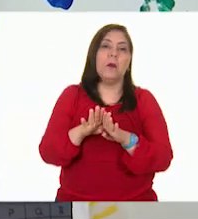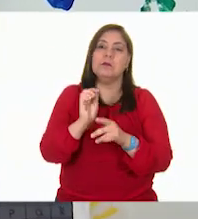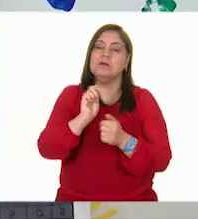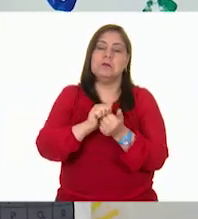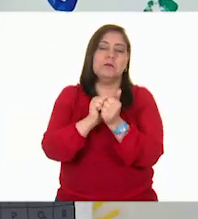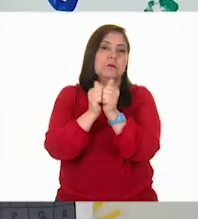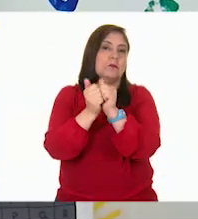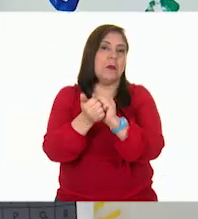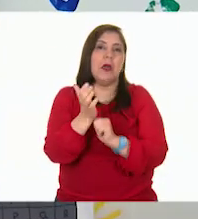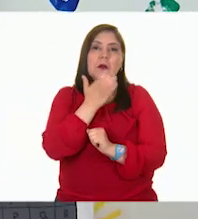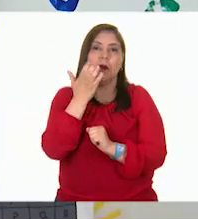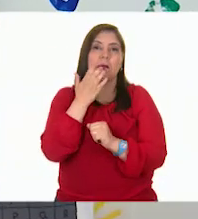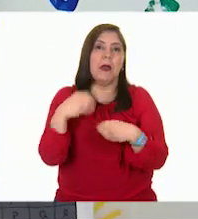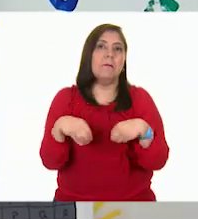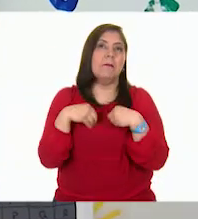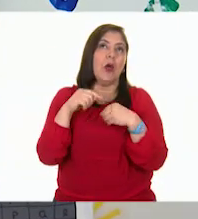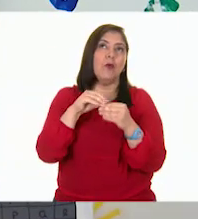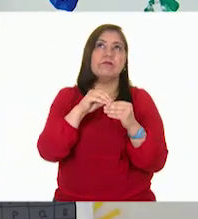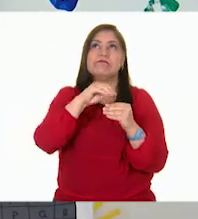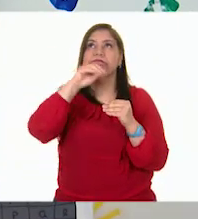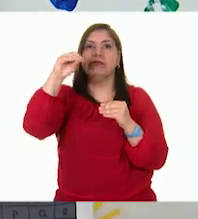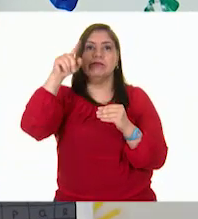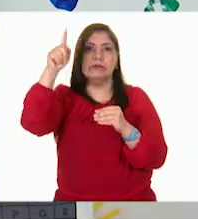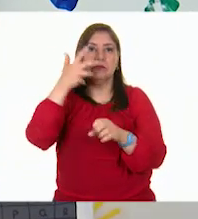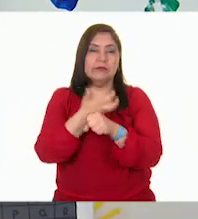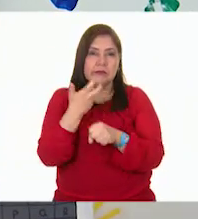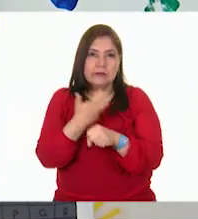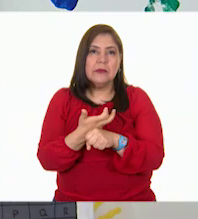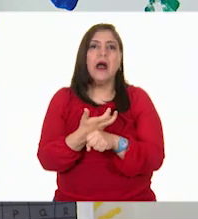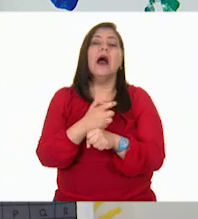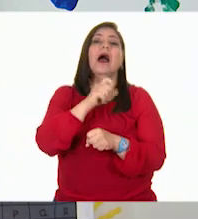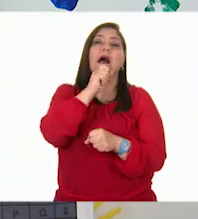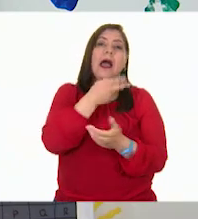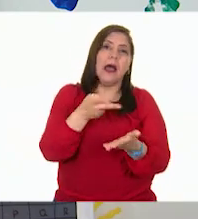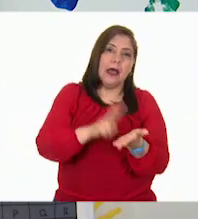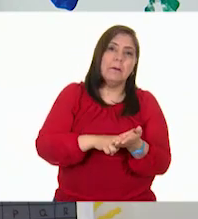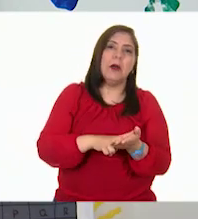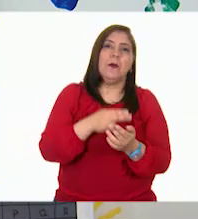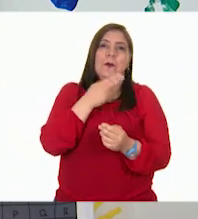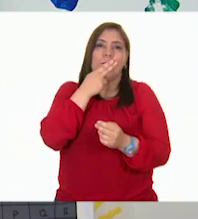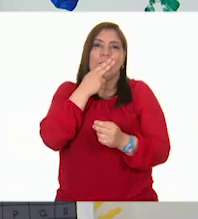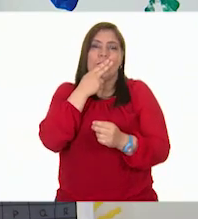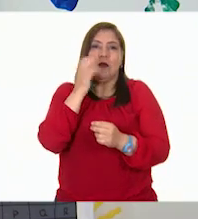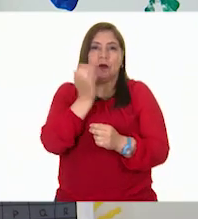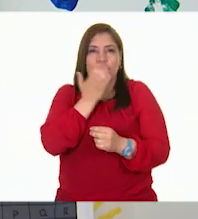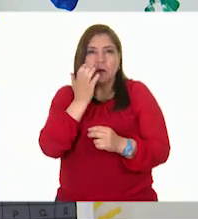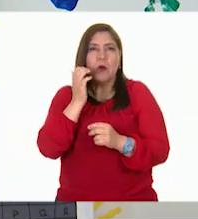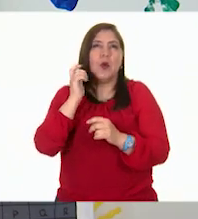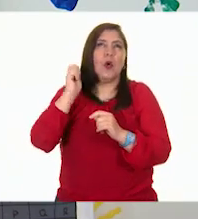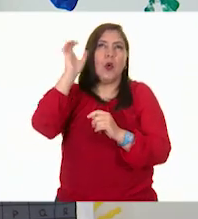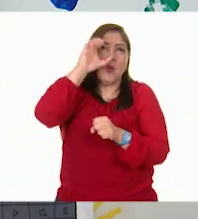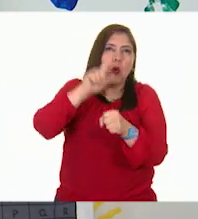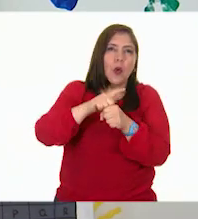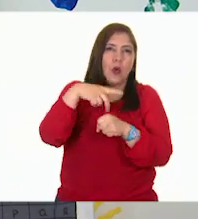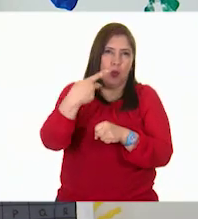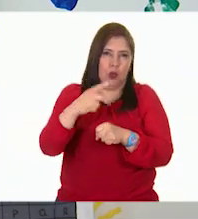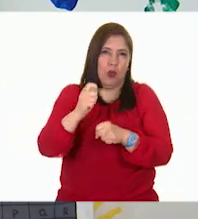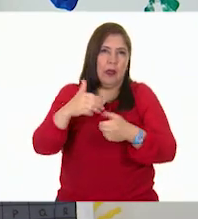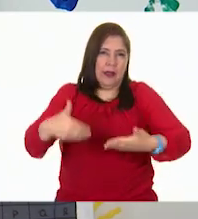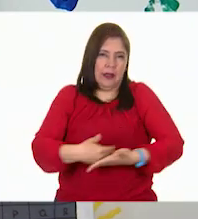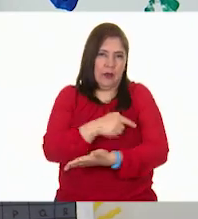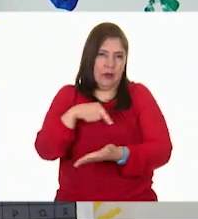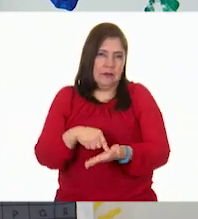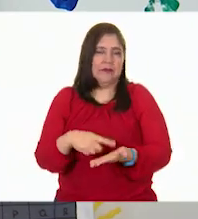a donde llegó, ¿verdad? Claro. Y seguir conservando y preservando sus costumbres y tradiciones, ¿verdad? Ahora,